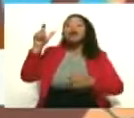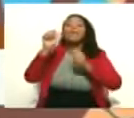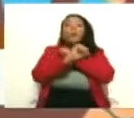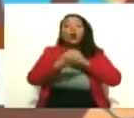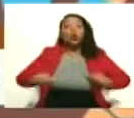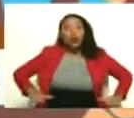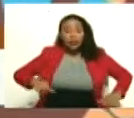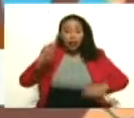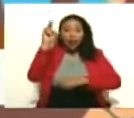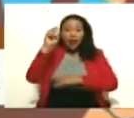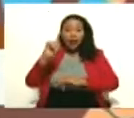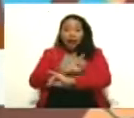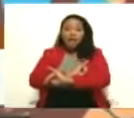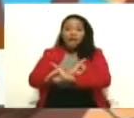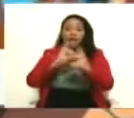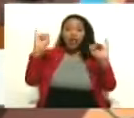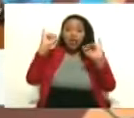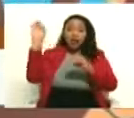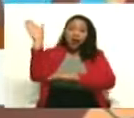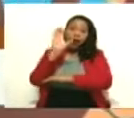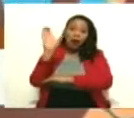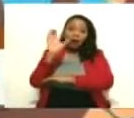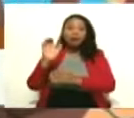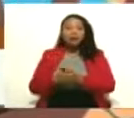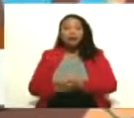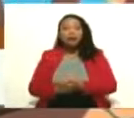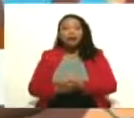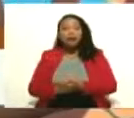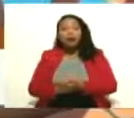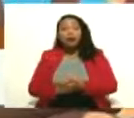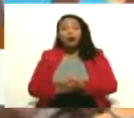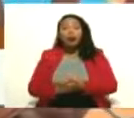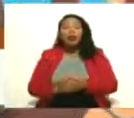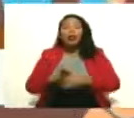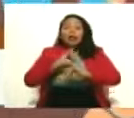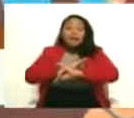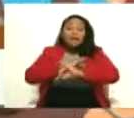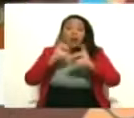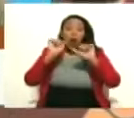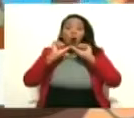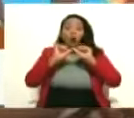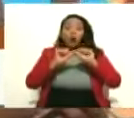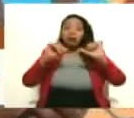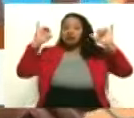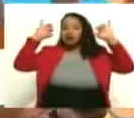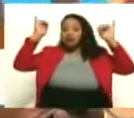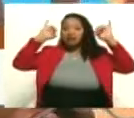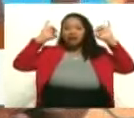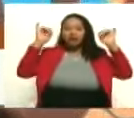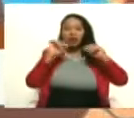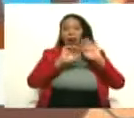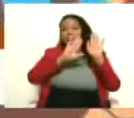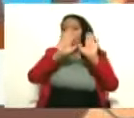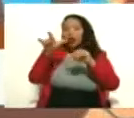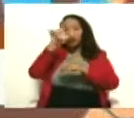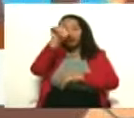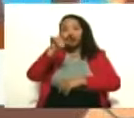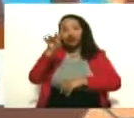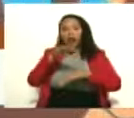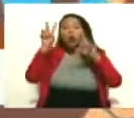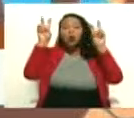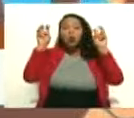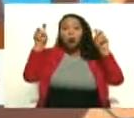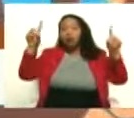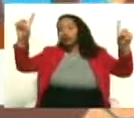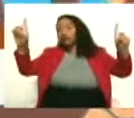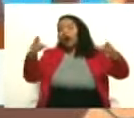el viernes vamos a cerrar en Caracas. Y aparte de los cierres, también sigue la fiesta por el Esequibo. Tenemos nuevos